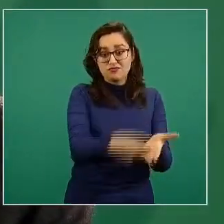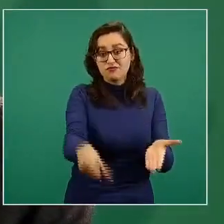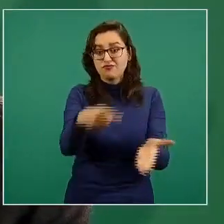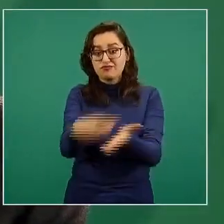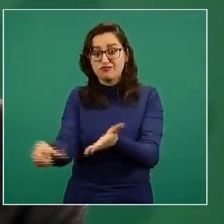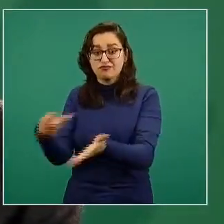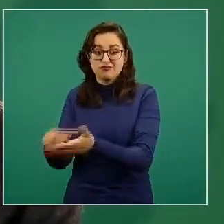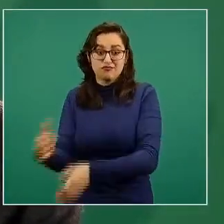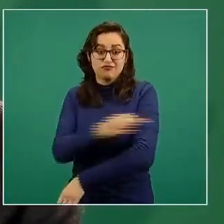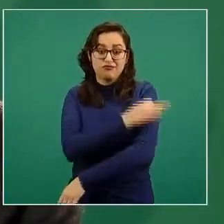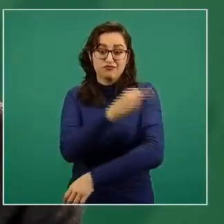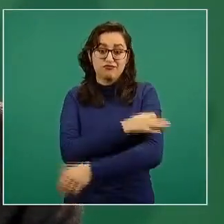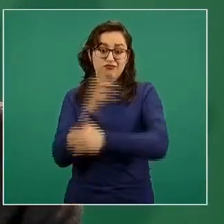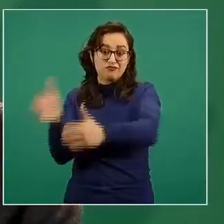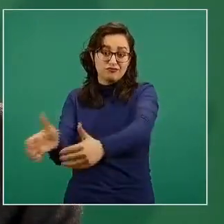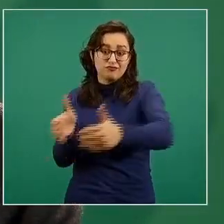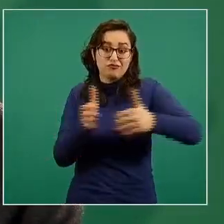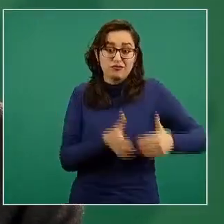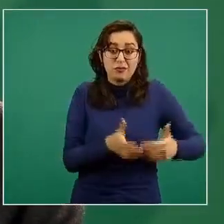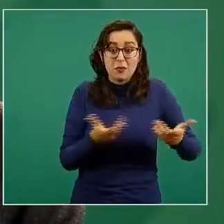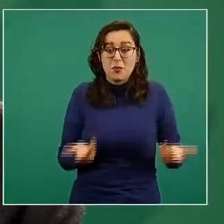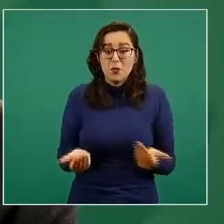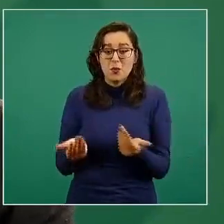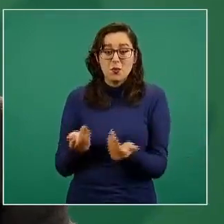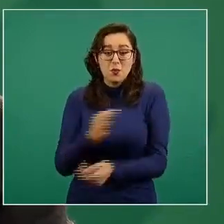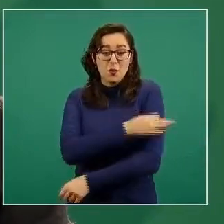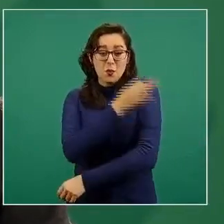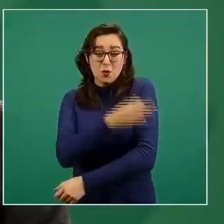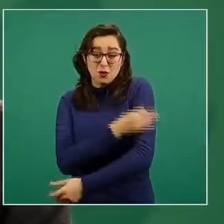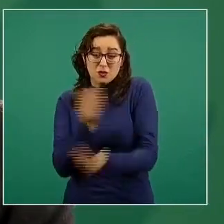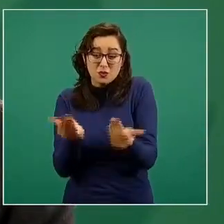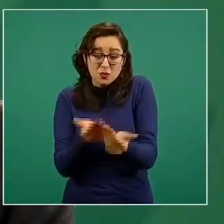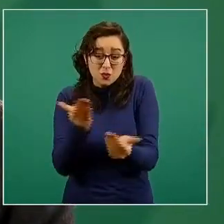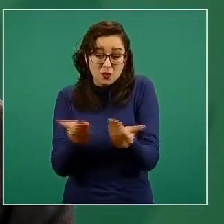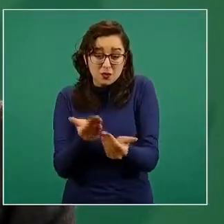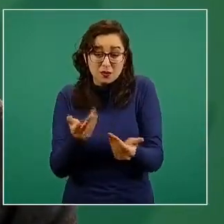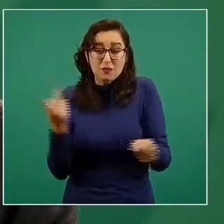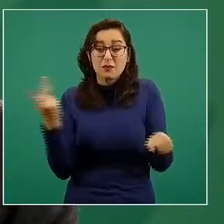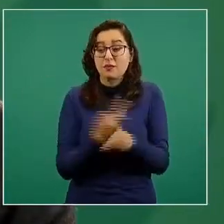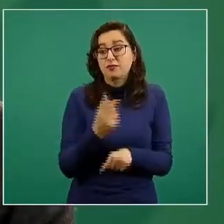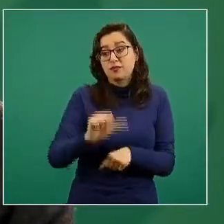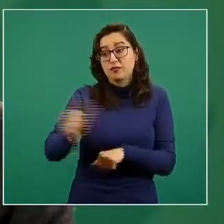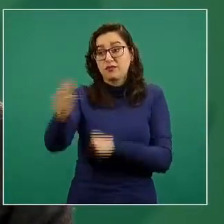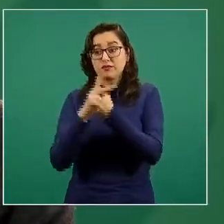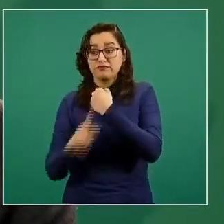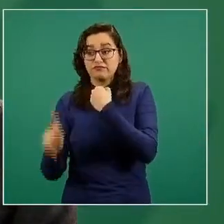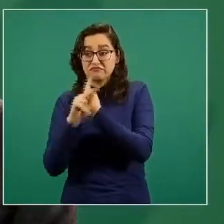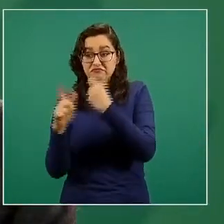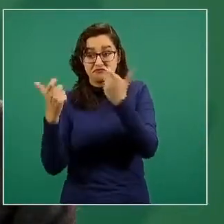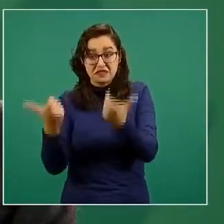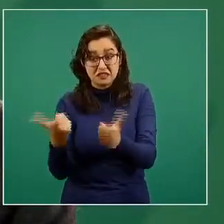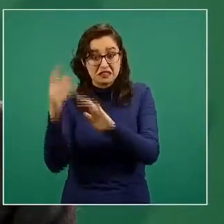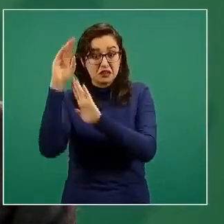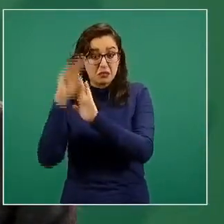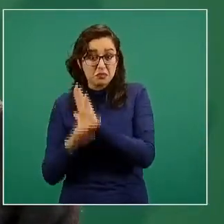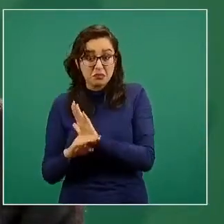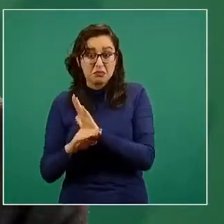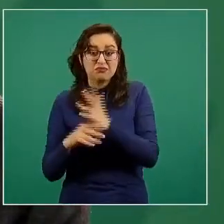obviamente cuando se trata de un bien escaso, pues le ganan a países que tienen menos